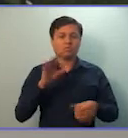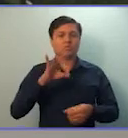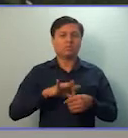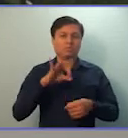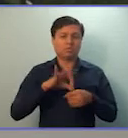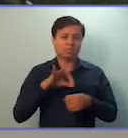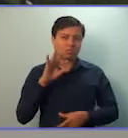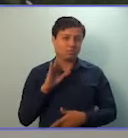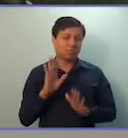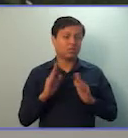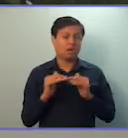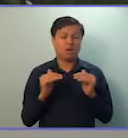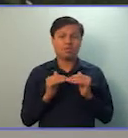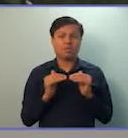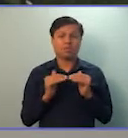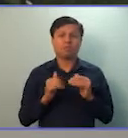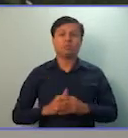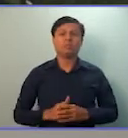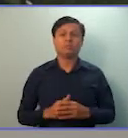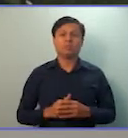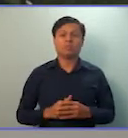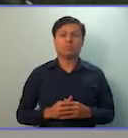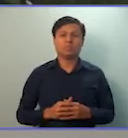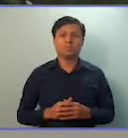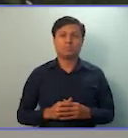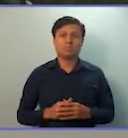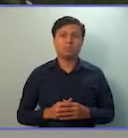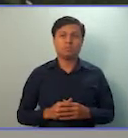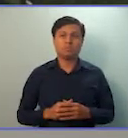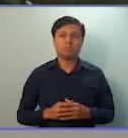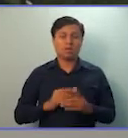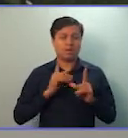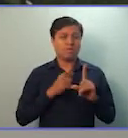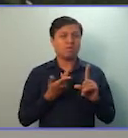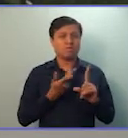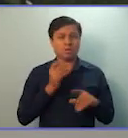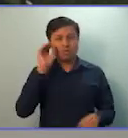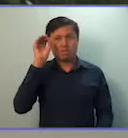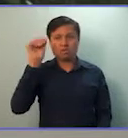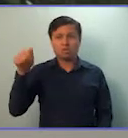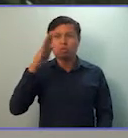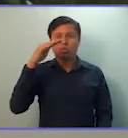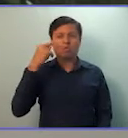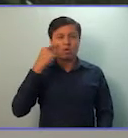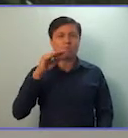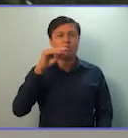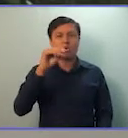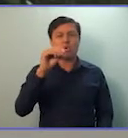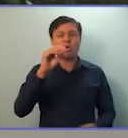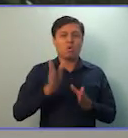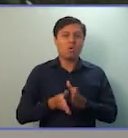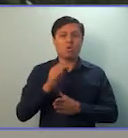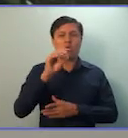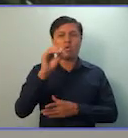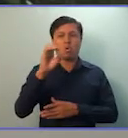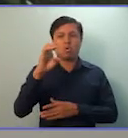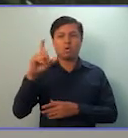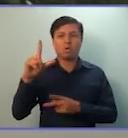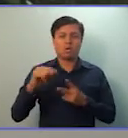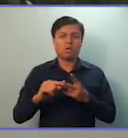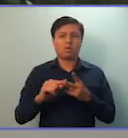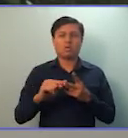electoral además él pues las misiones de observadores electorales como de la oea de la unión europea